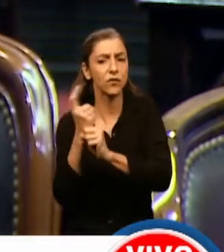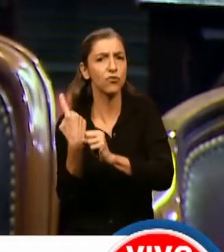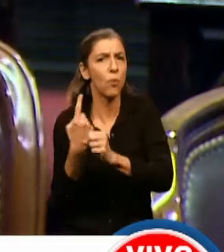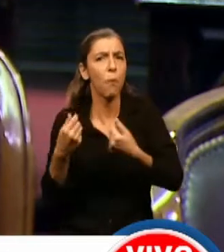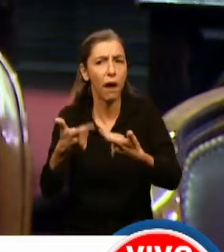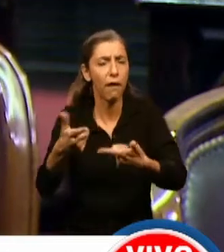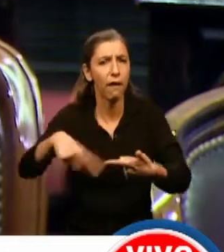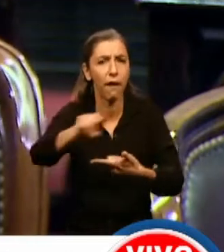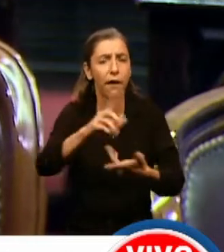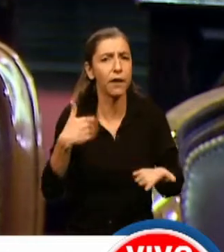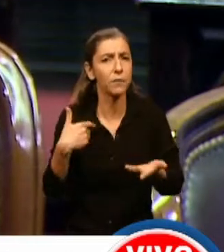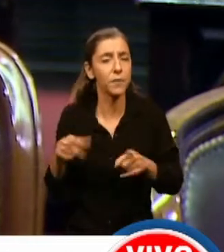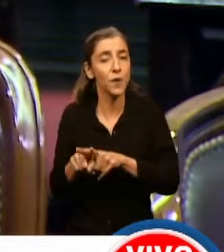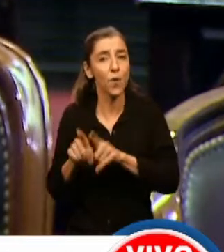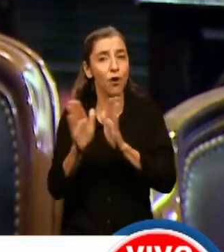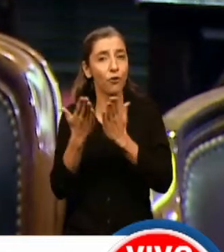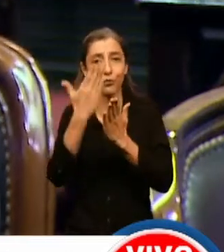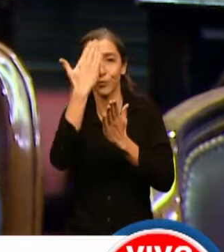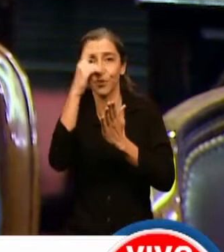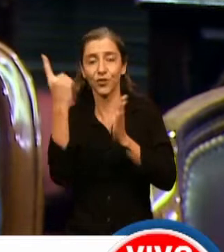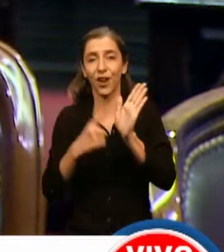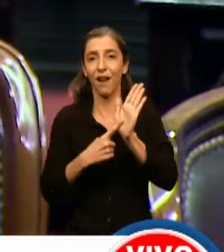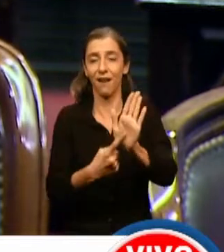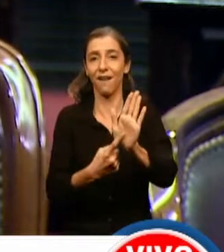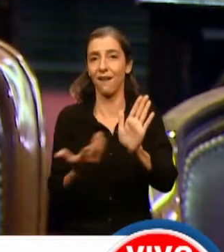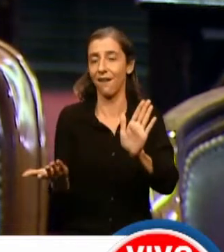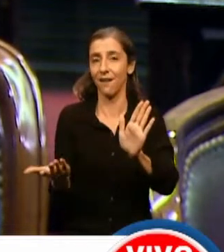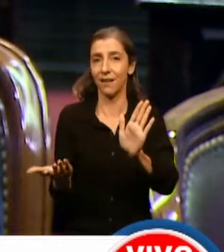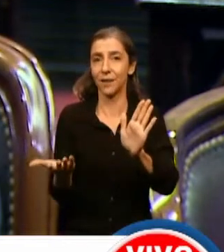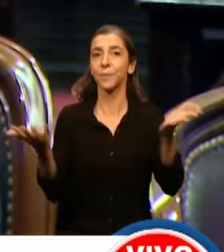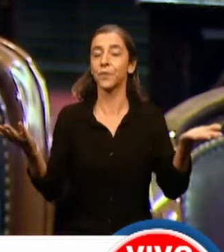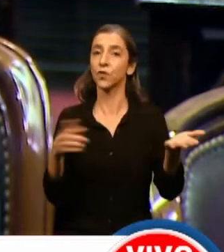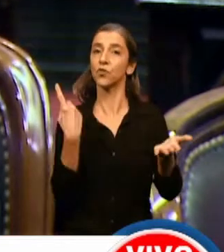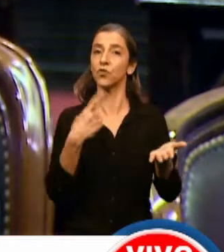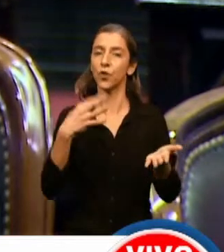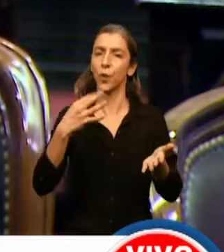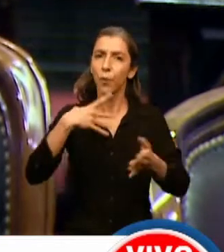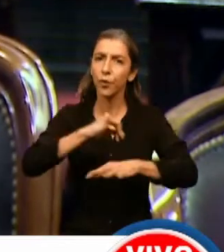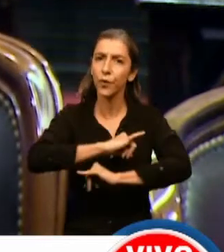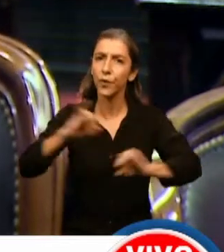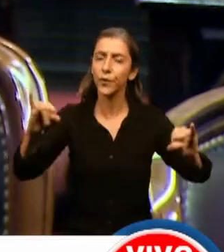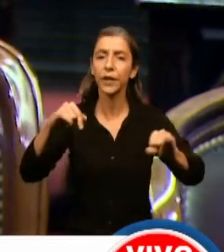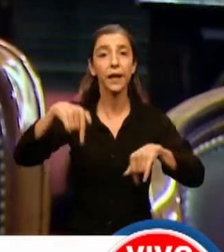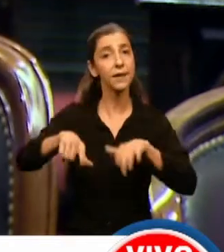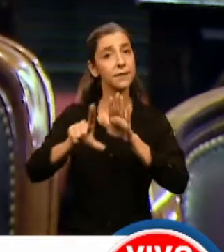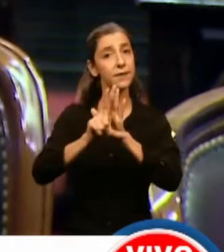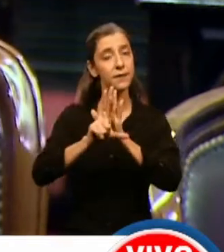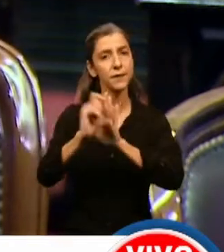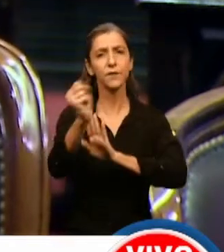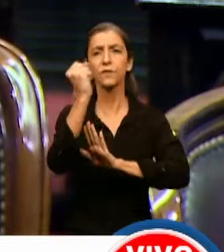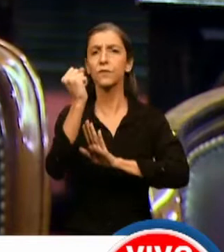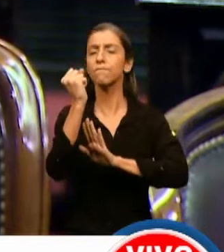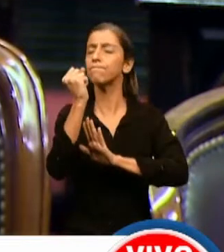Es que, hay que decirlo, en esta ley hay un claro fundamento